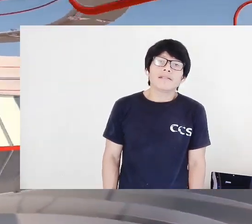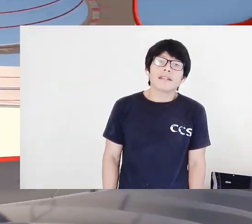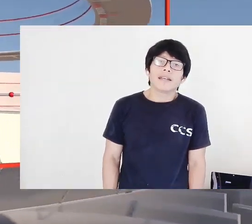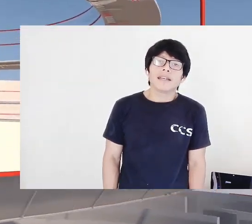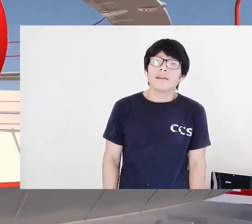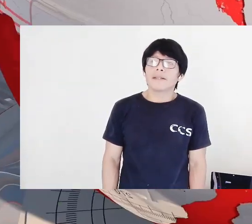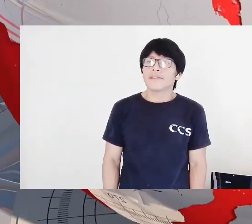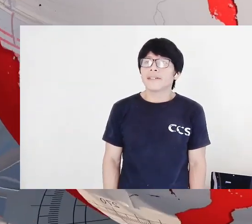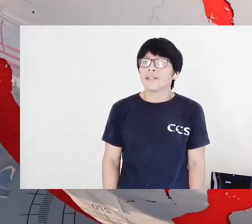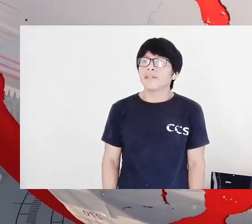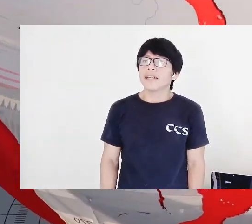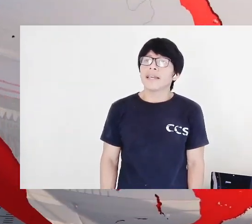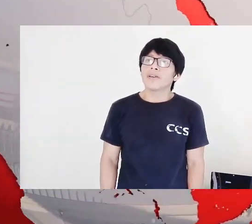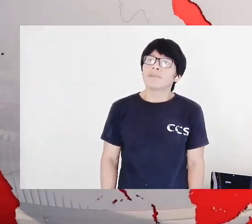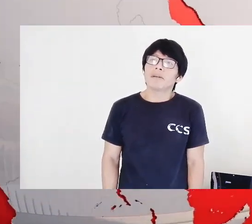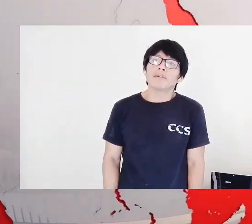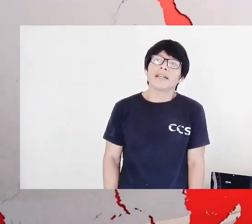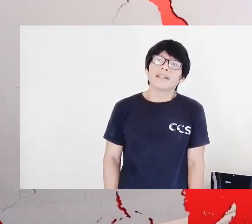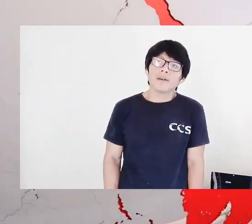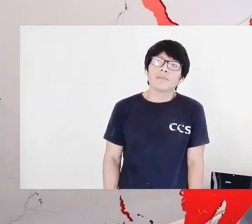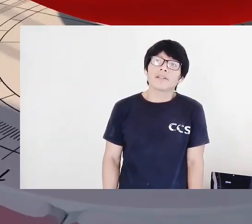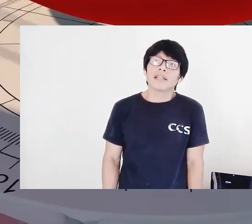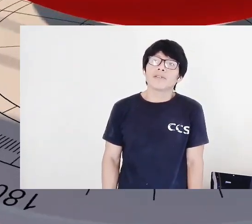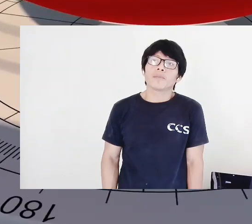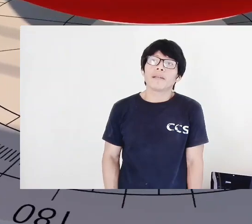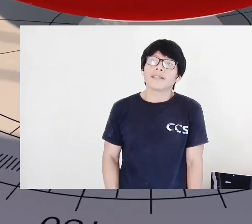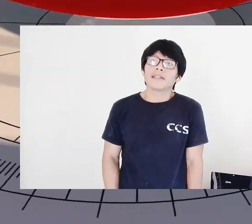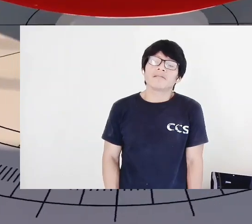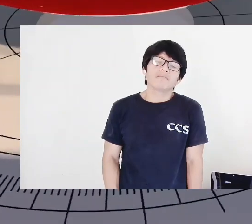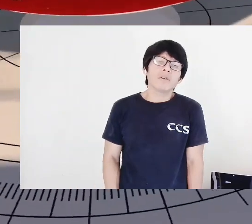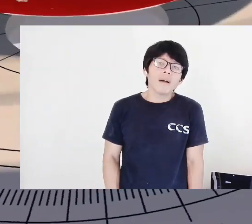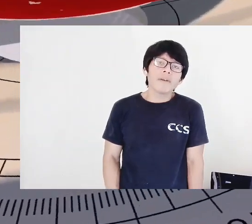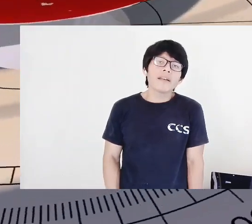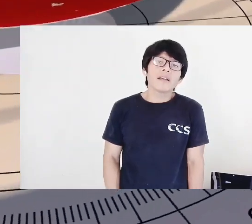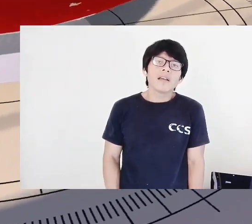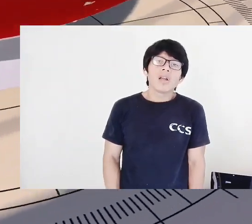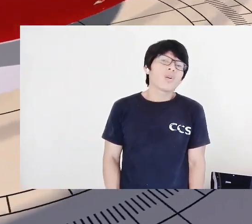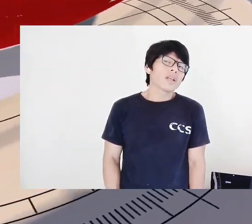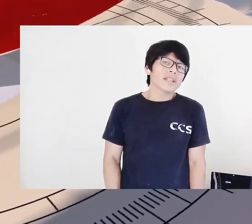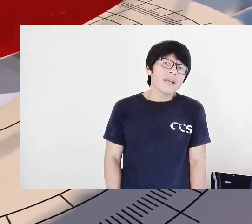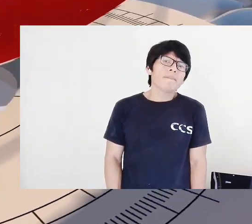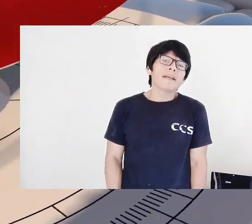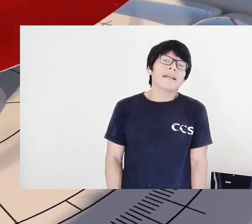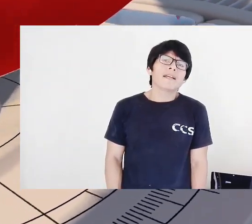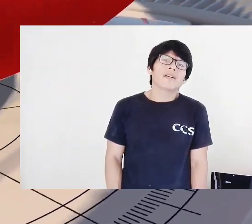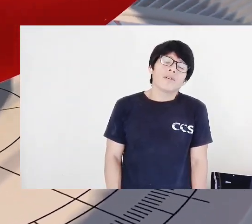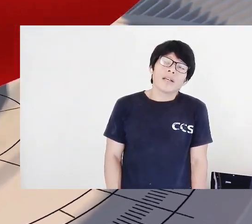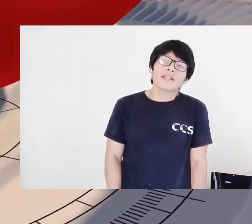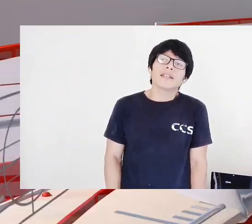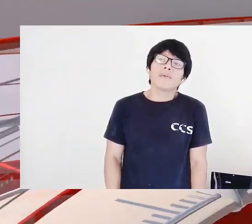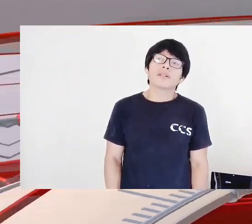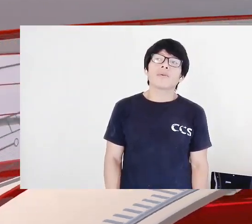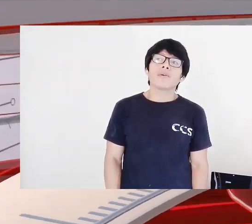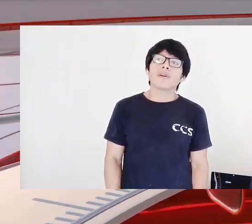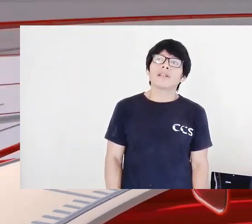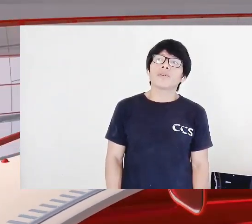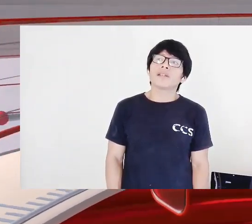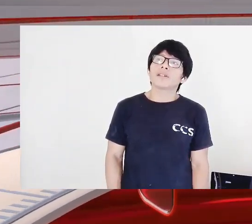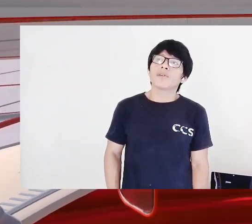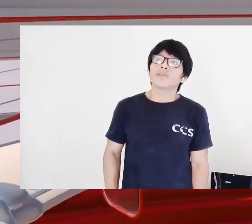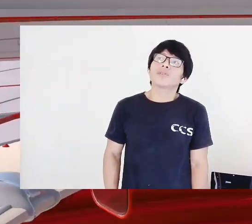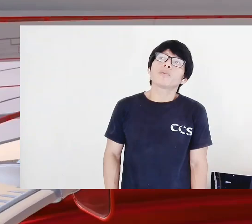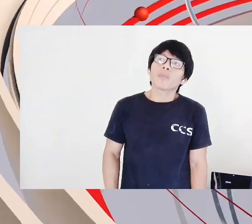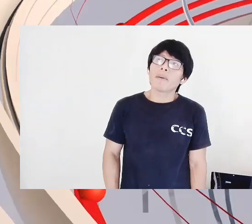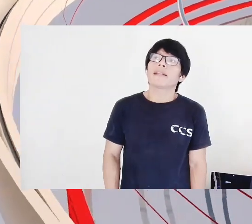sucede en la manifestación del día de hoy. Pero ya sabemos que sorpresas no va a haber. Lo de siempre, lo que sí sabemos que va a ocurrir